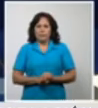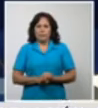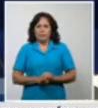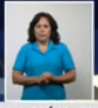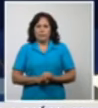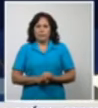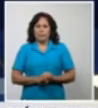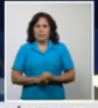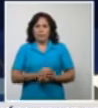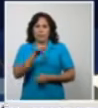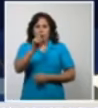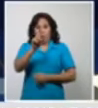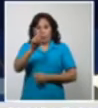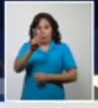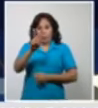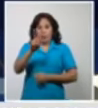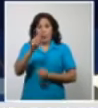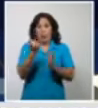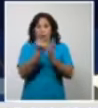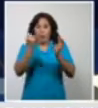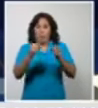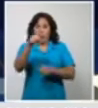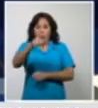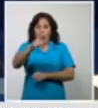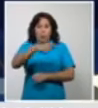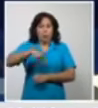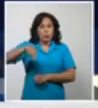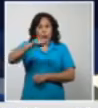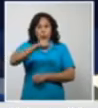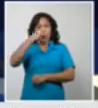Los 12 nuevos casos confirmados, todos son cubanos,